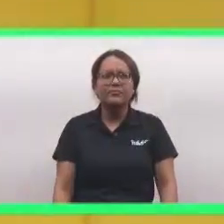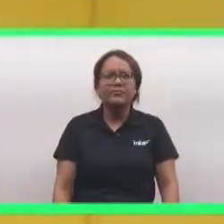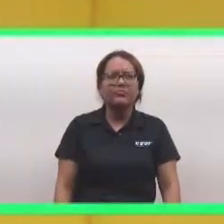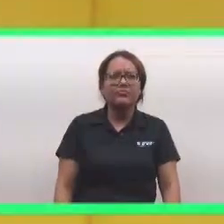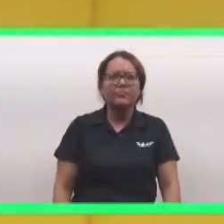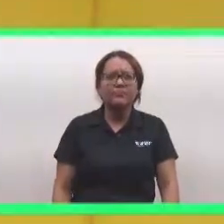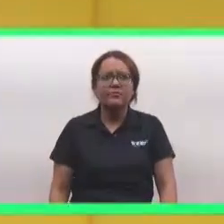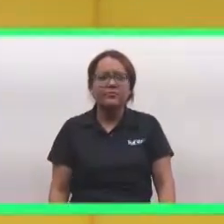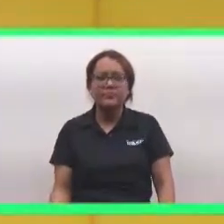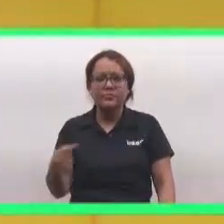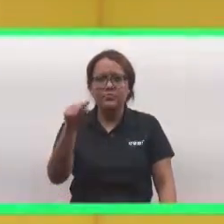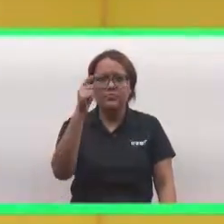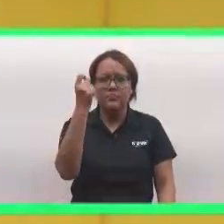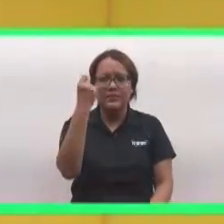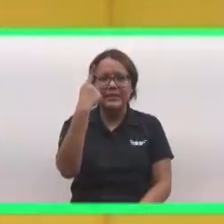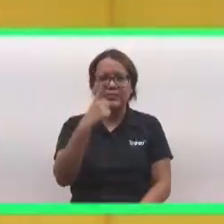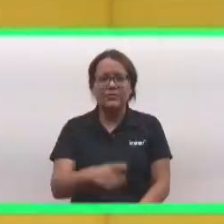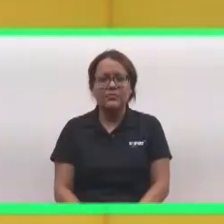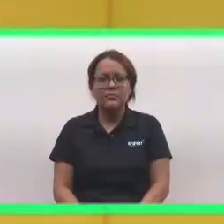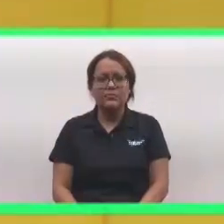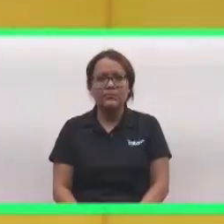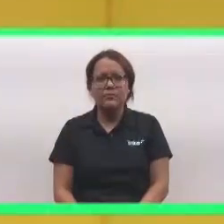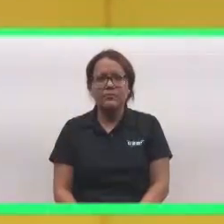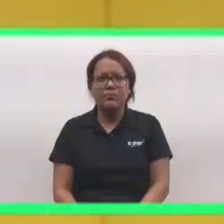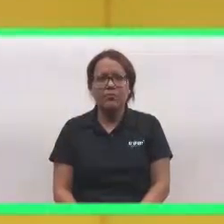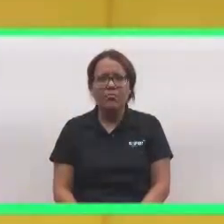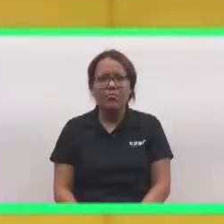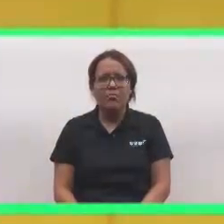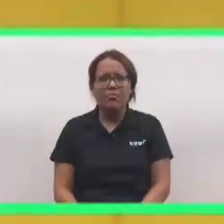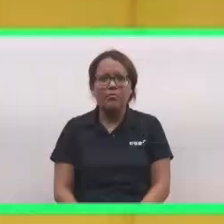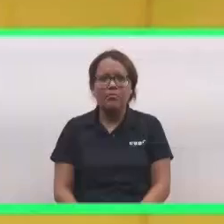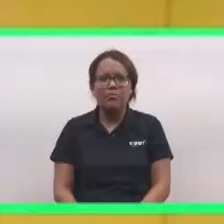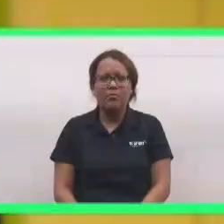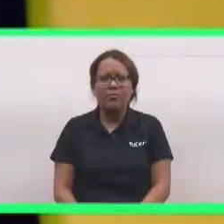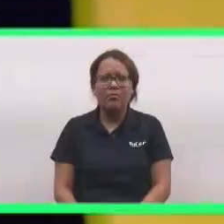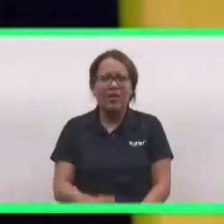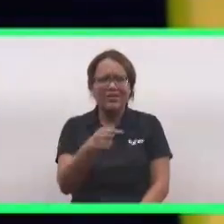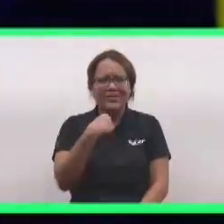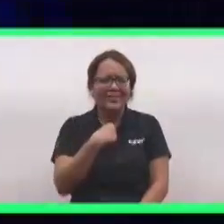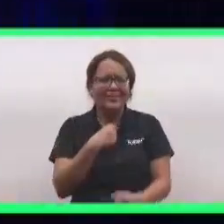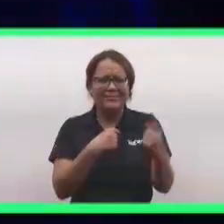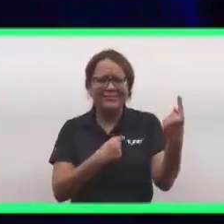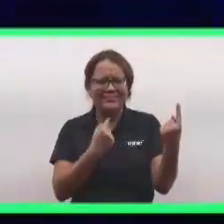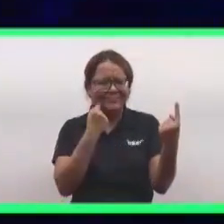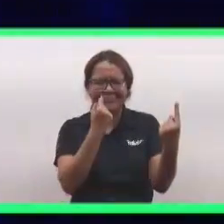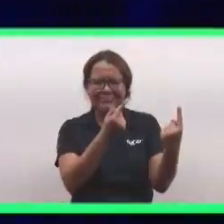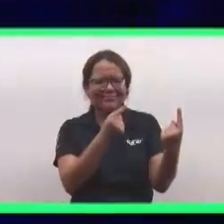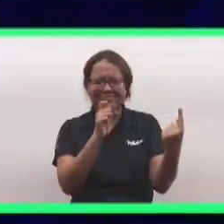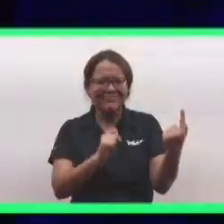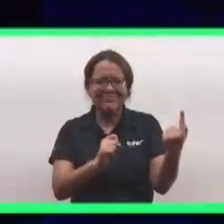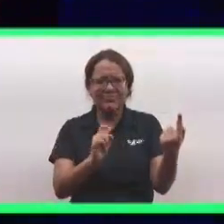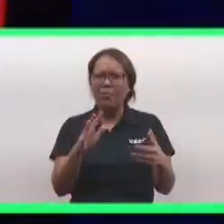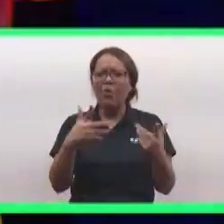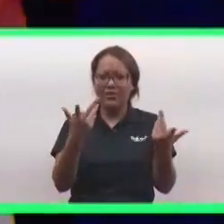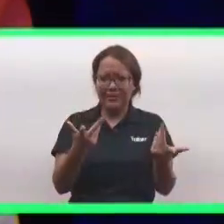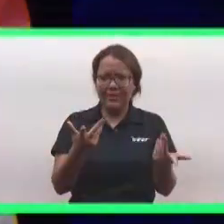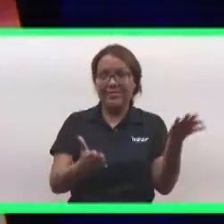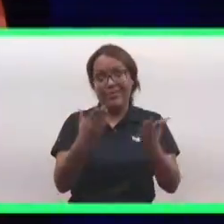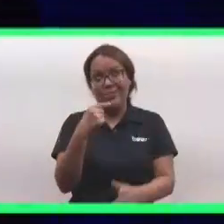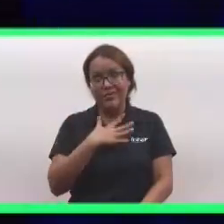significa confrontar sus debilidades? Usted de tal persona dice, es que yo no lo puedo ni ver, es que no lo tolero. Pero la pregunta es ¿por qué? ¿O porque te